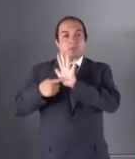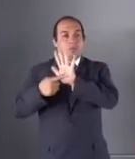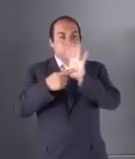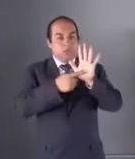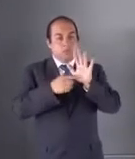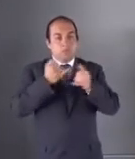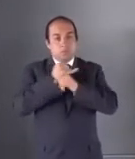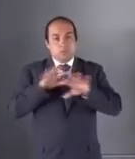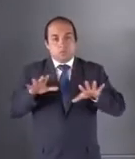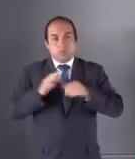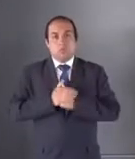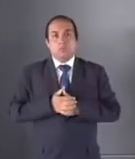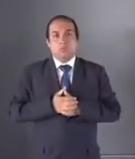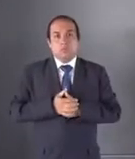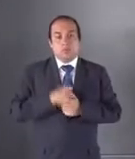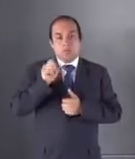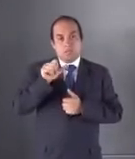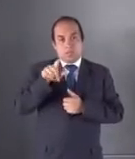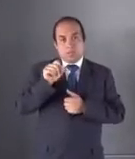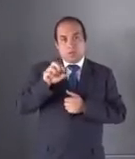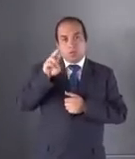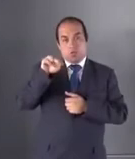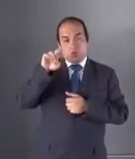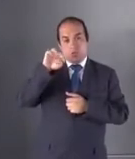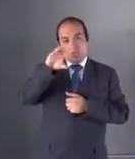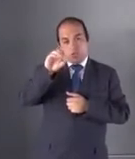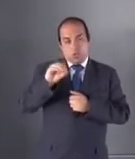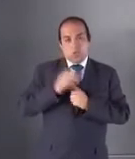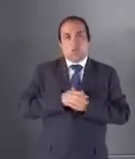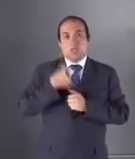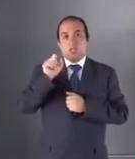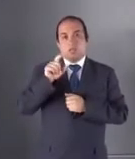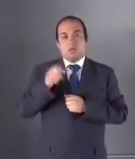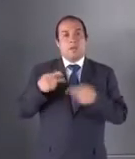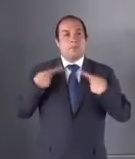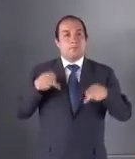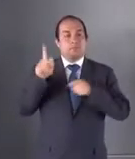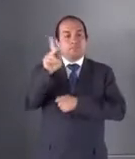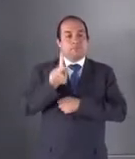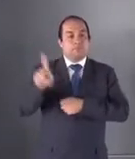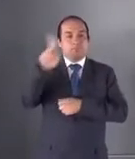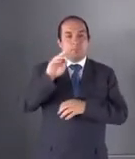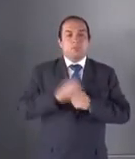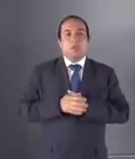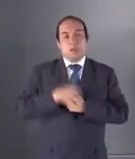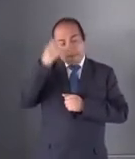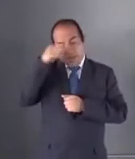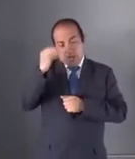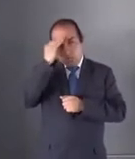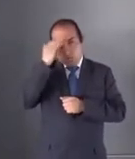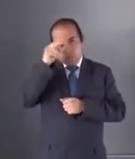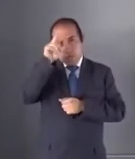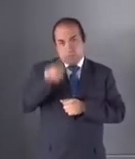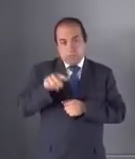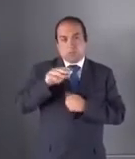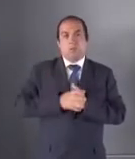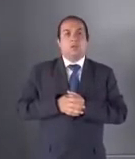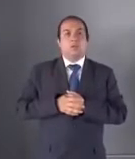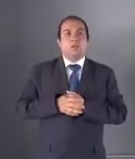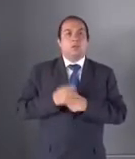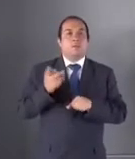a la propia UNESCO y a la ciudadanía para que conozcan realmente todo lo que se está haciendo en